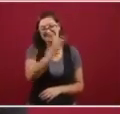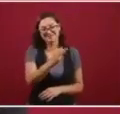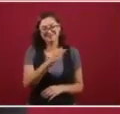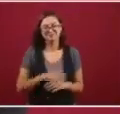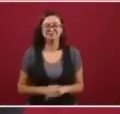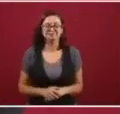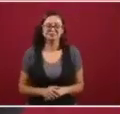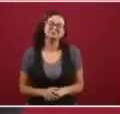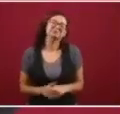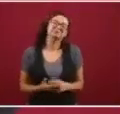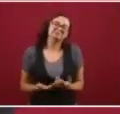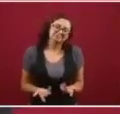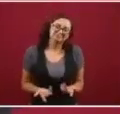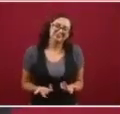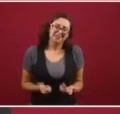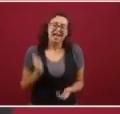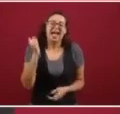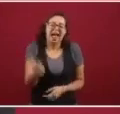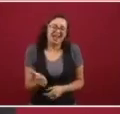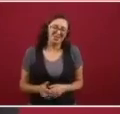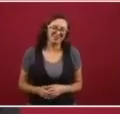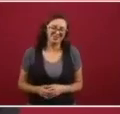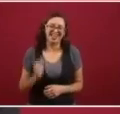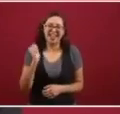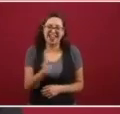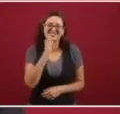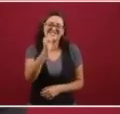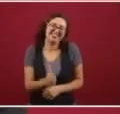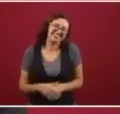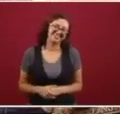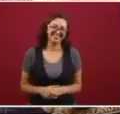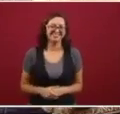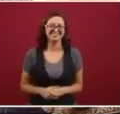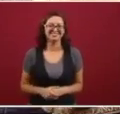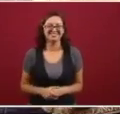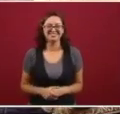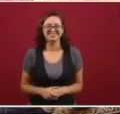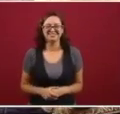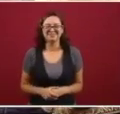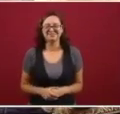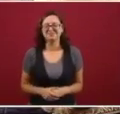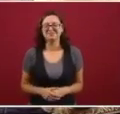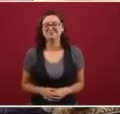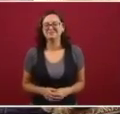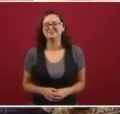es algo, algo es algo, ¿sí?